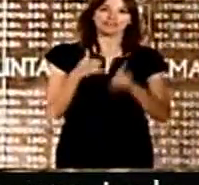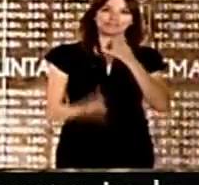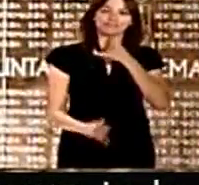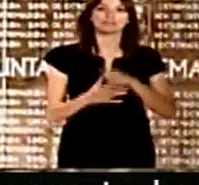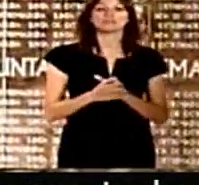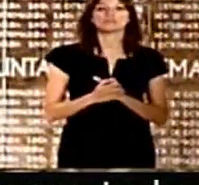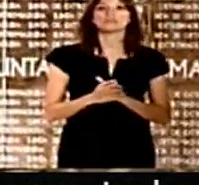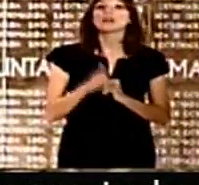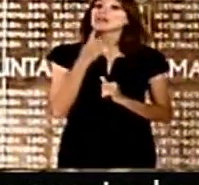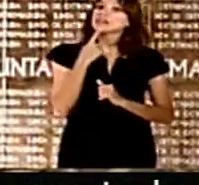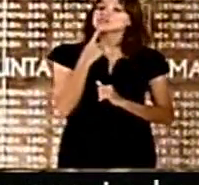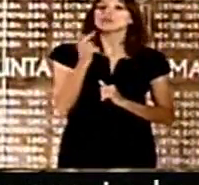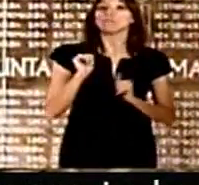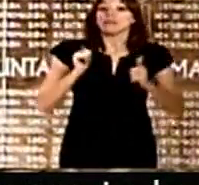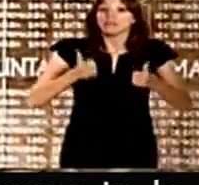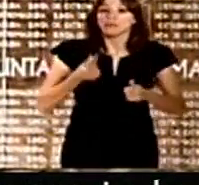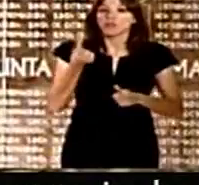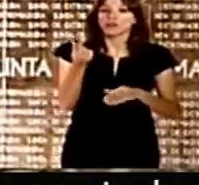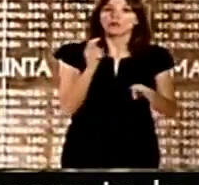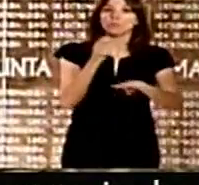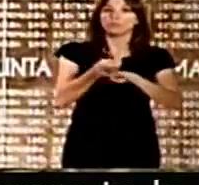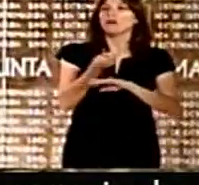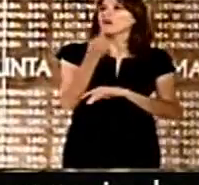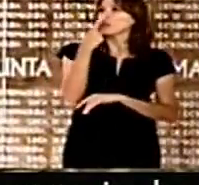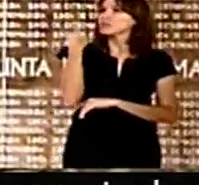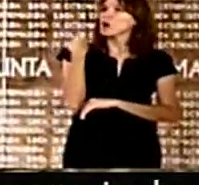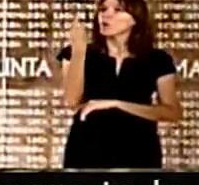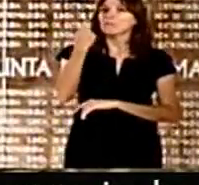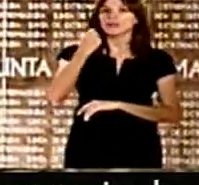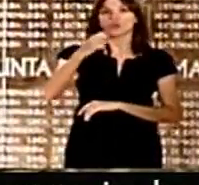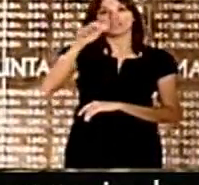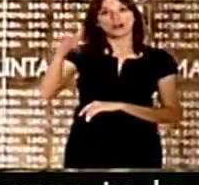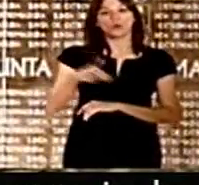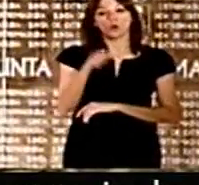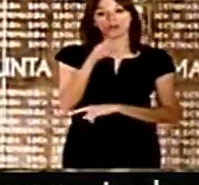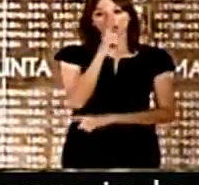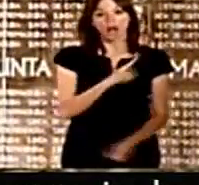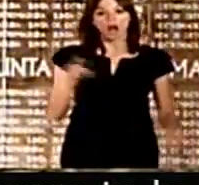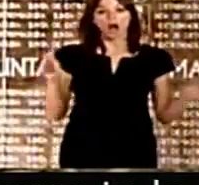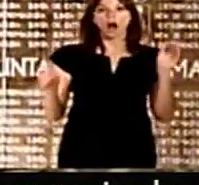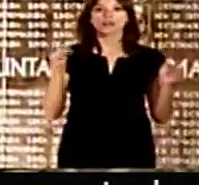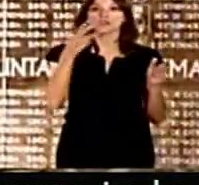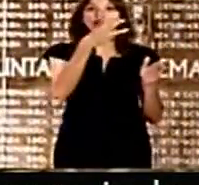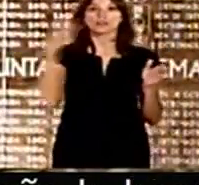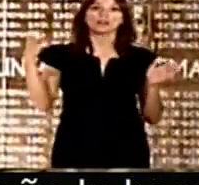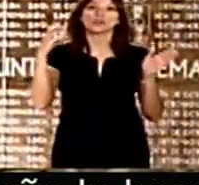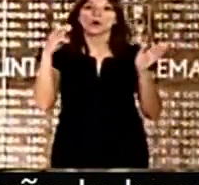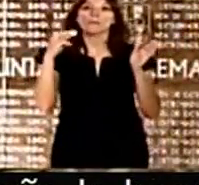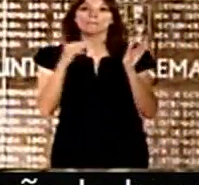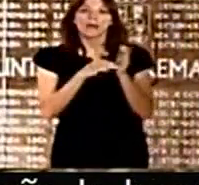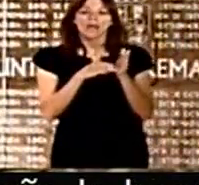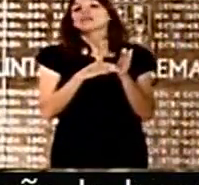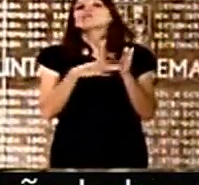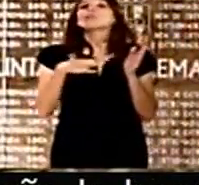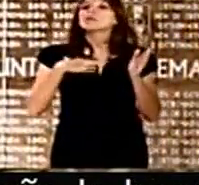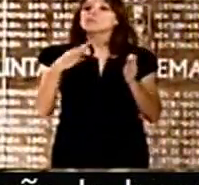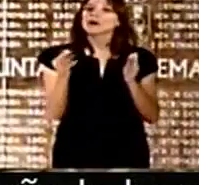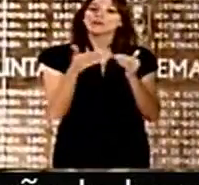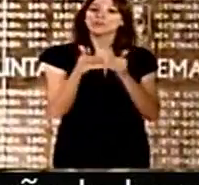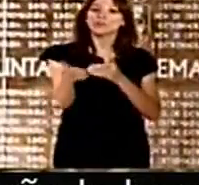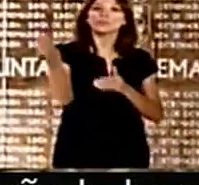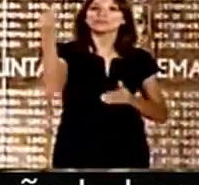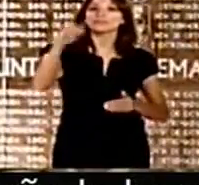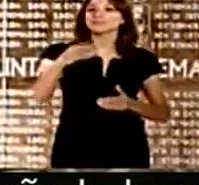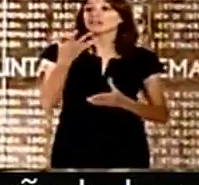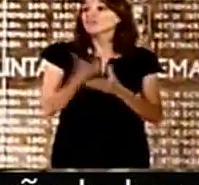en principio es ampliable, porque el año pasado se destinó 1 millón de euros, este año lo hacemos inicialmente con 300.000, siendo un crédito ampliable. Pues no sé dónde